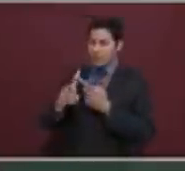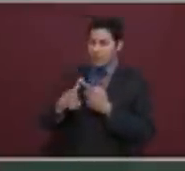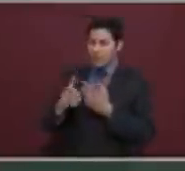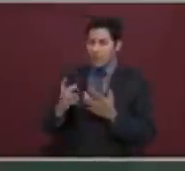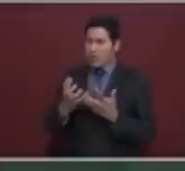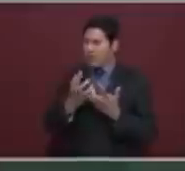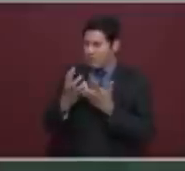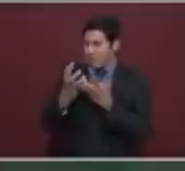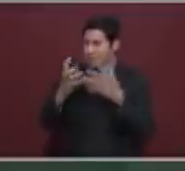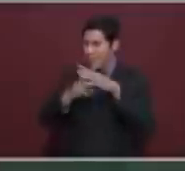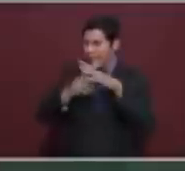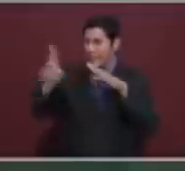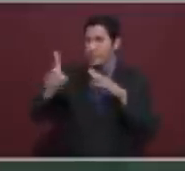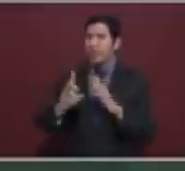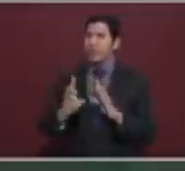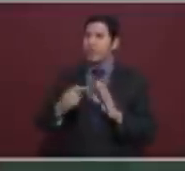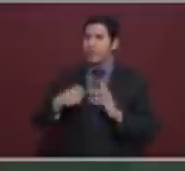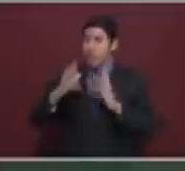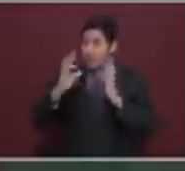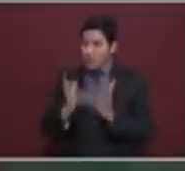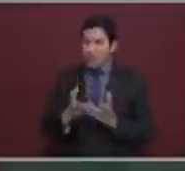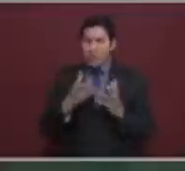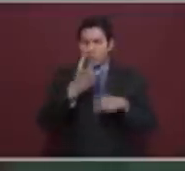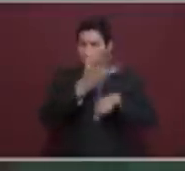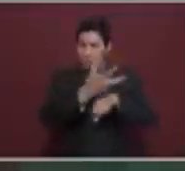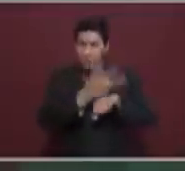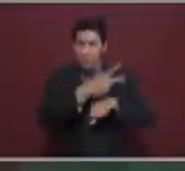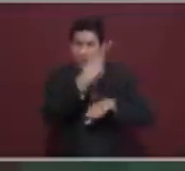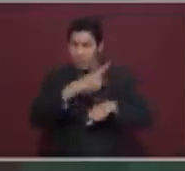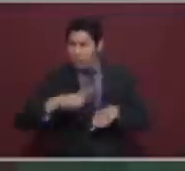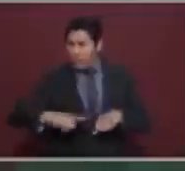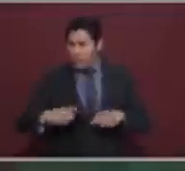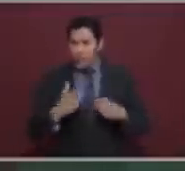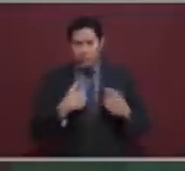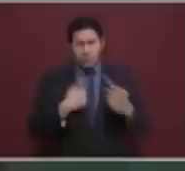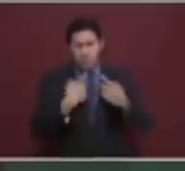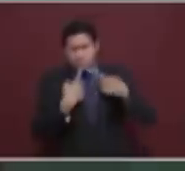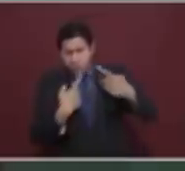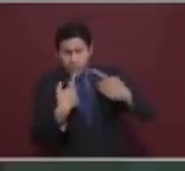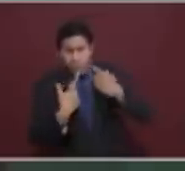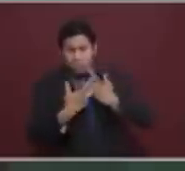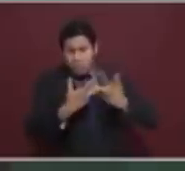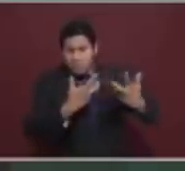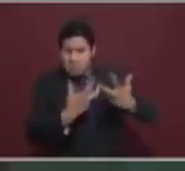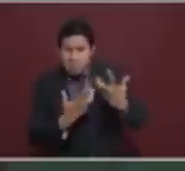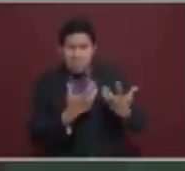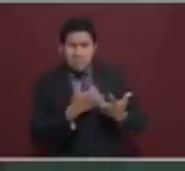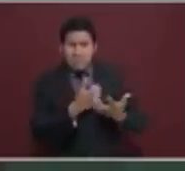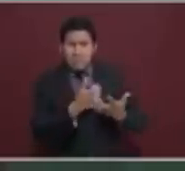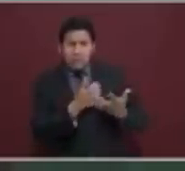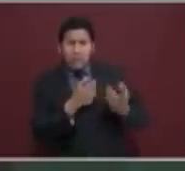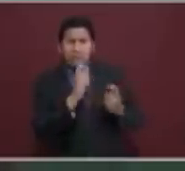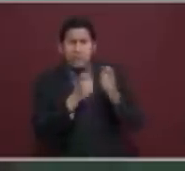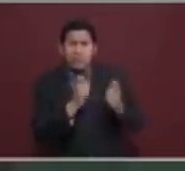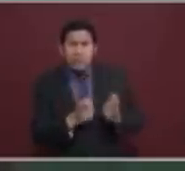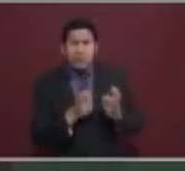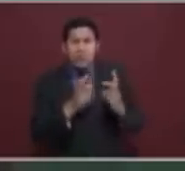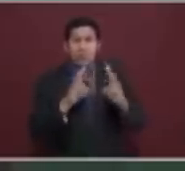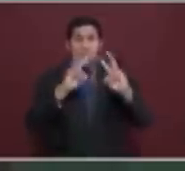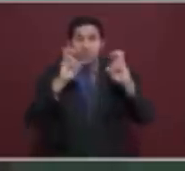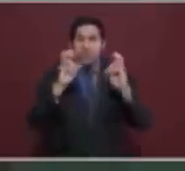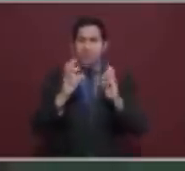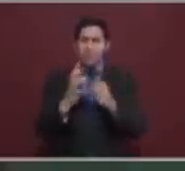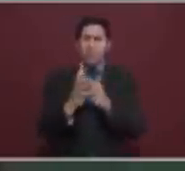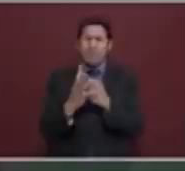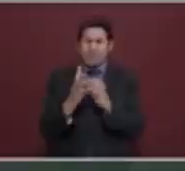trabajando en colaboración con el gobierno eeuu para atender las causas del fenómeno migratorio